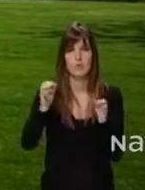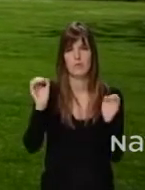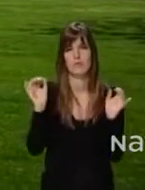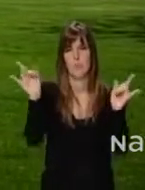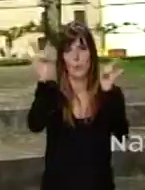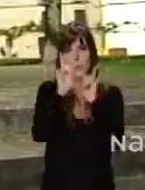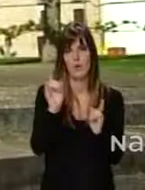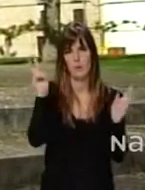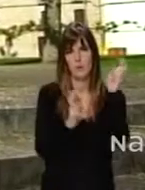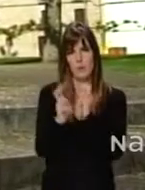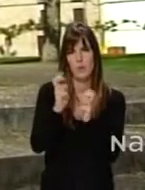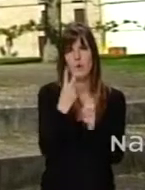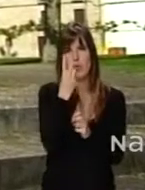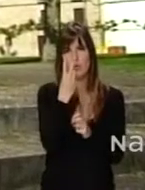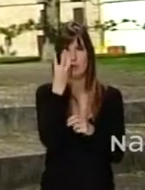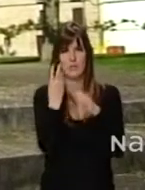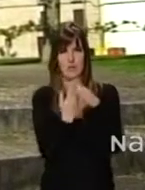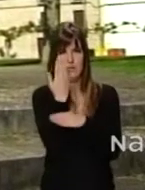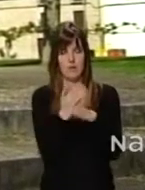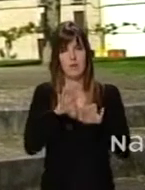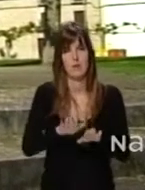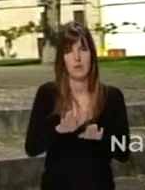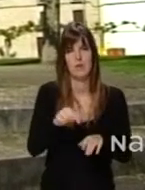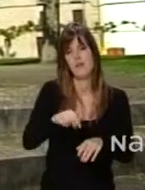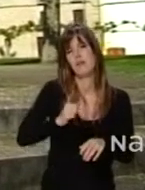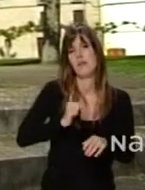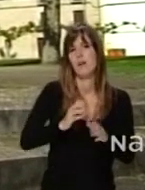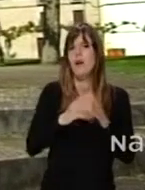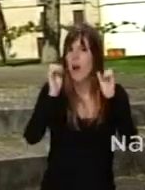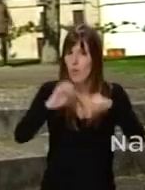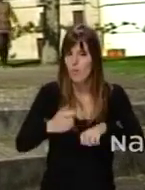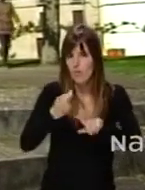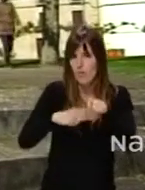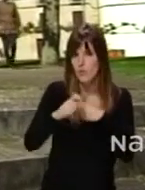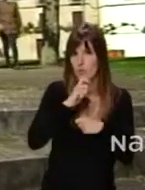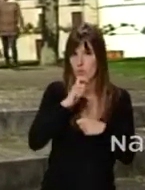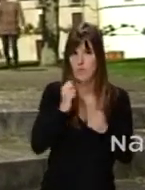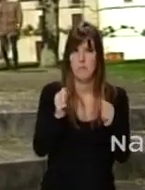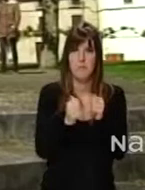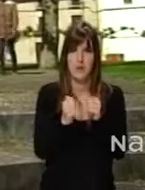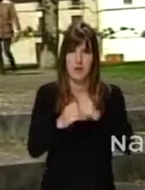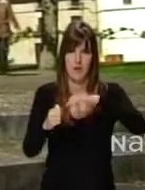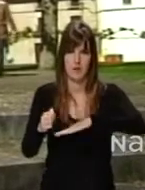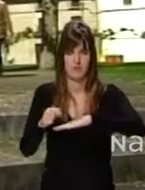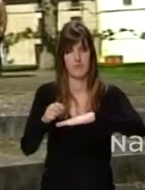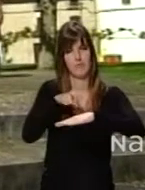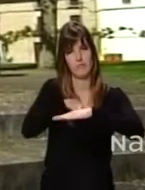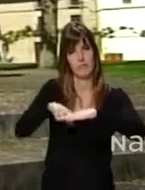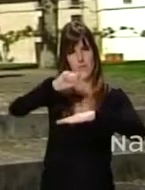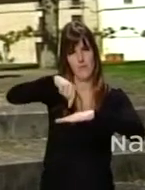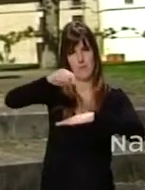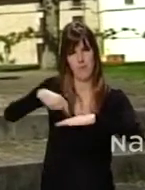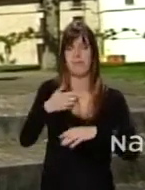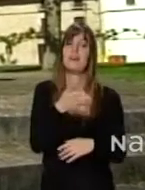dos o tres días. En esos días aquí se hacían muchísimos tratos. Los tratos se cerraban en la piedra de Roldán. Mira, Pablo, esta es la piedra de Roldán que